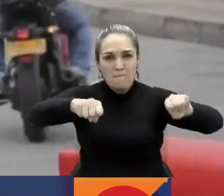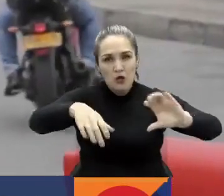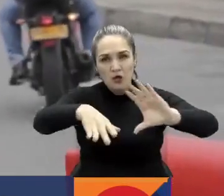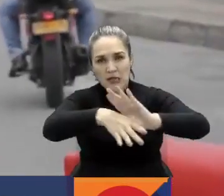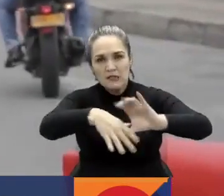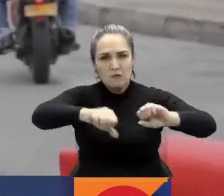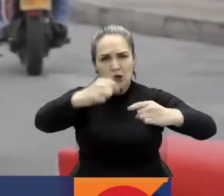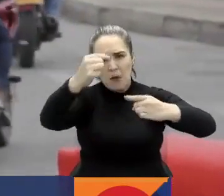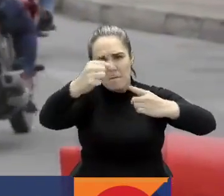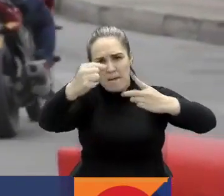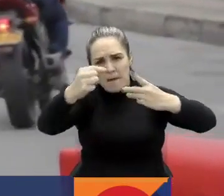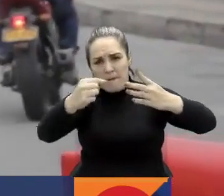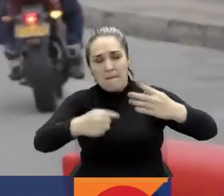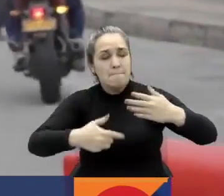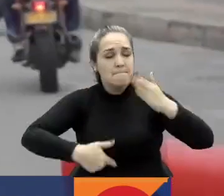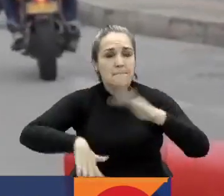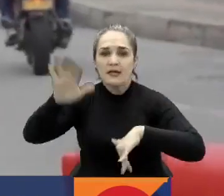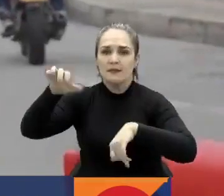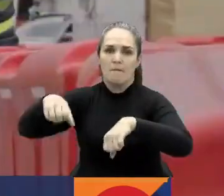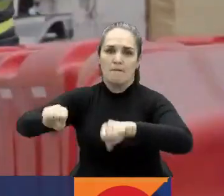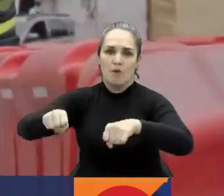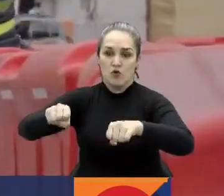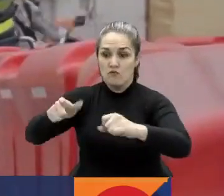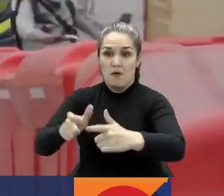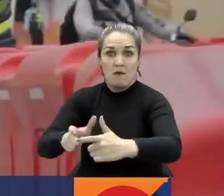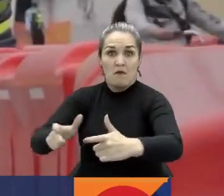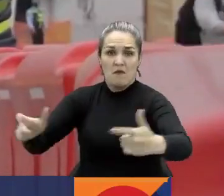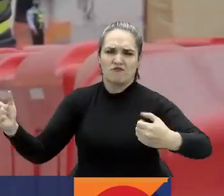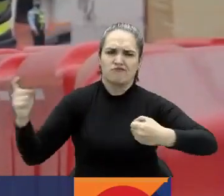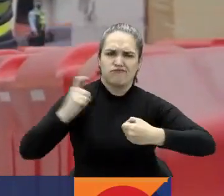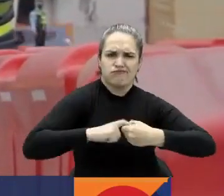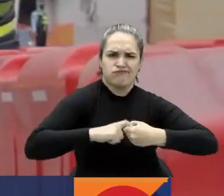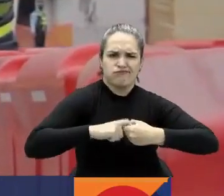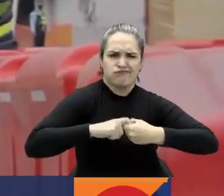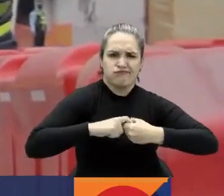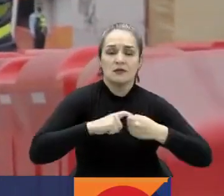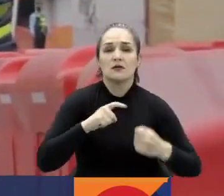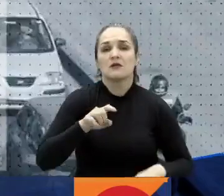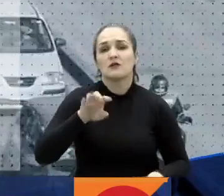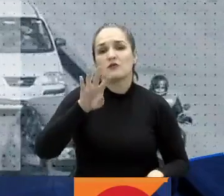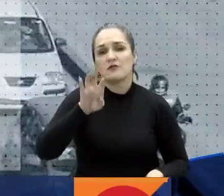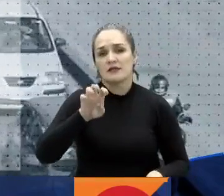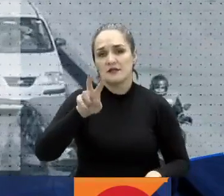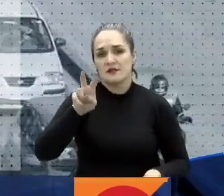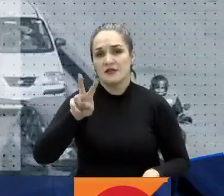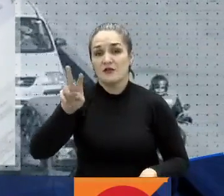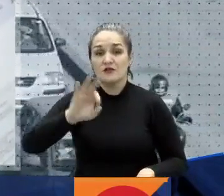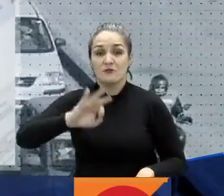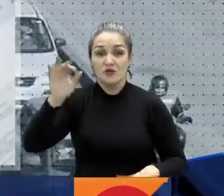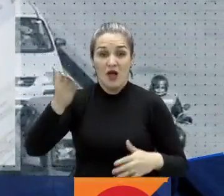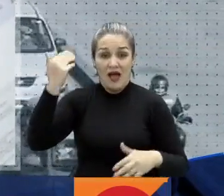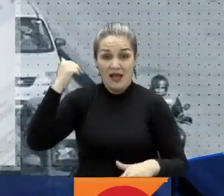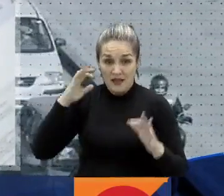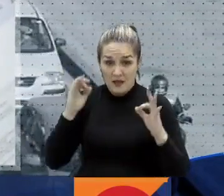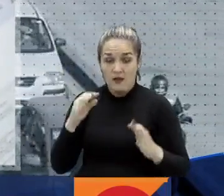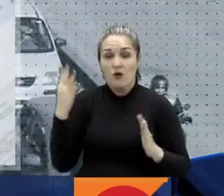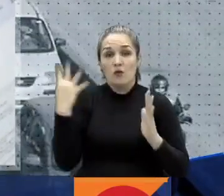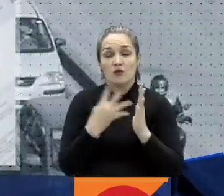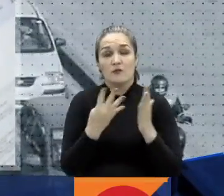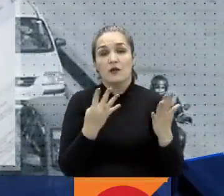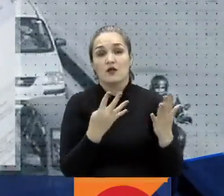la medida fue la de ciclomotores la que más creció con un 972,9%. pasó de 4,937